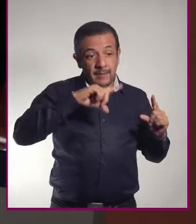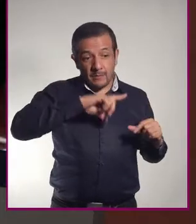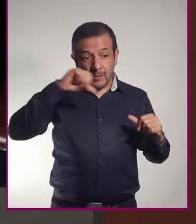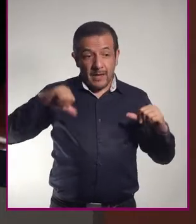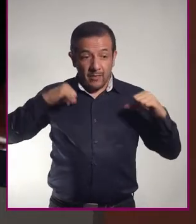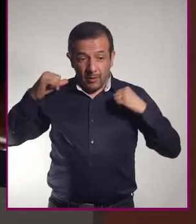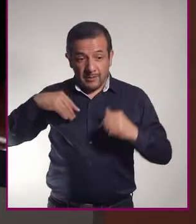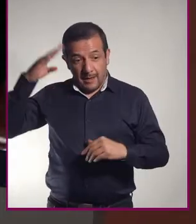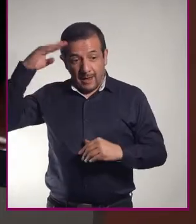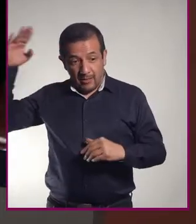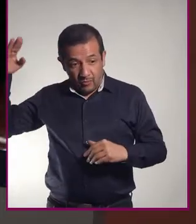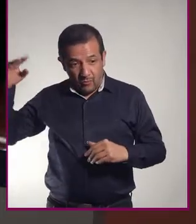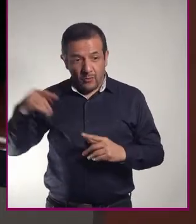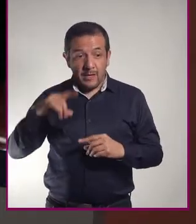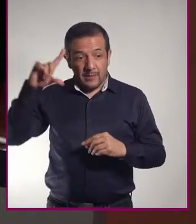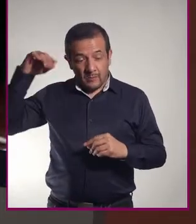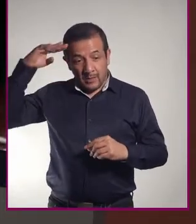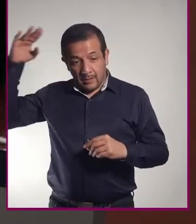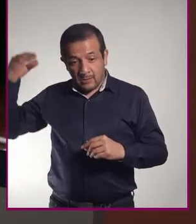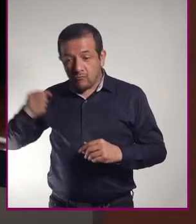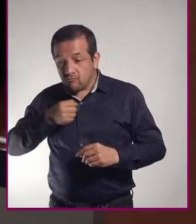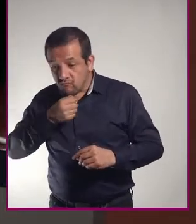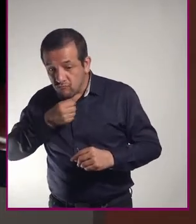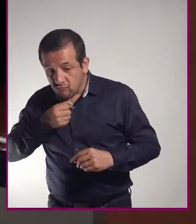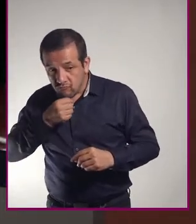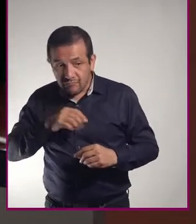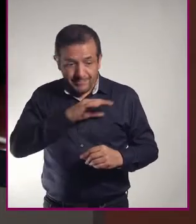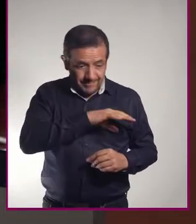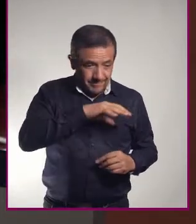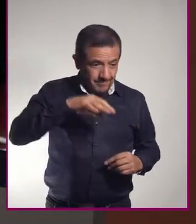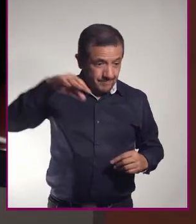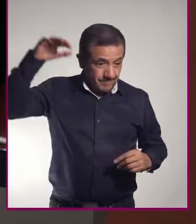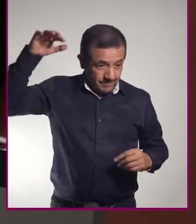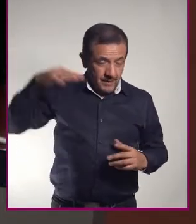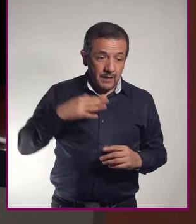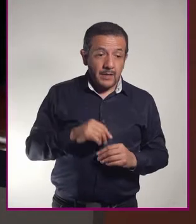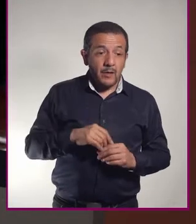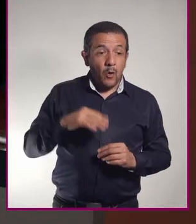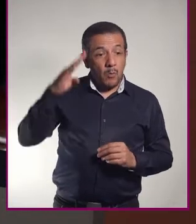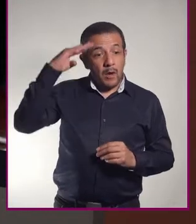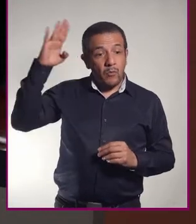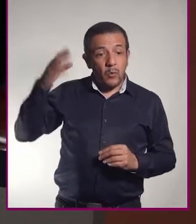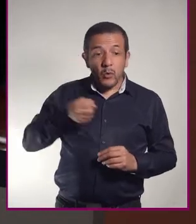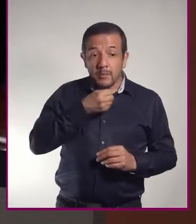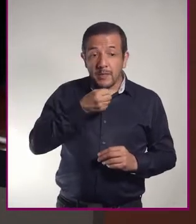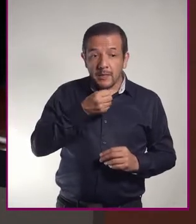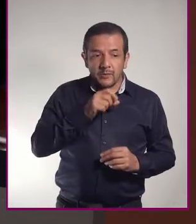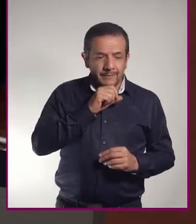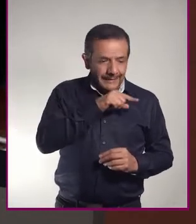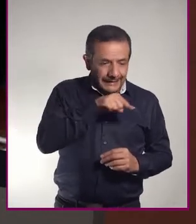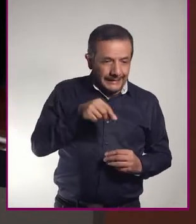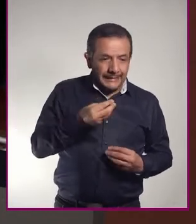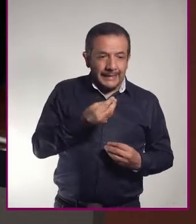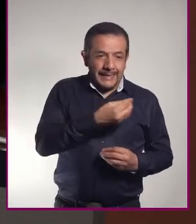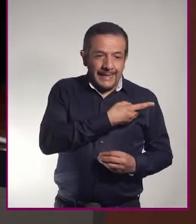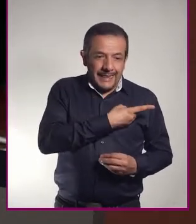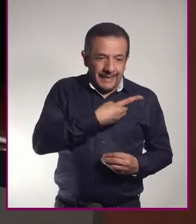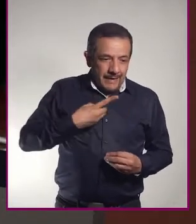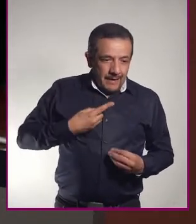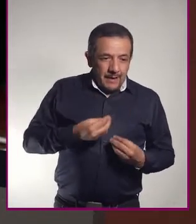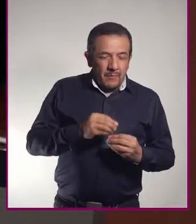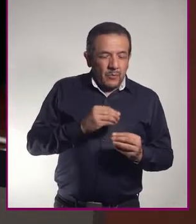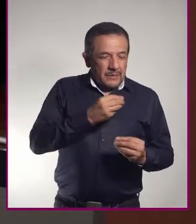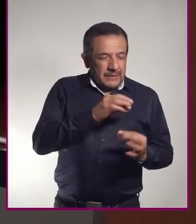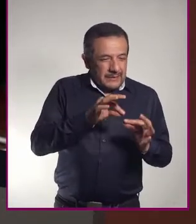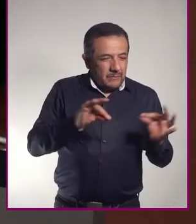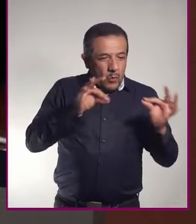del periodo pregestacional y postgestacional, y ya después como adulto mayor, son momentos clave